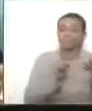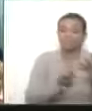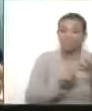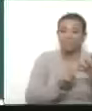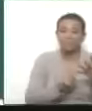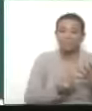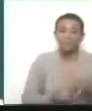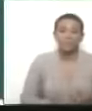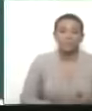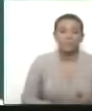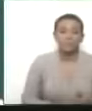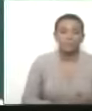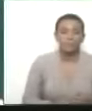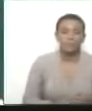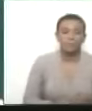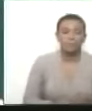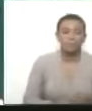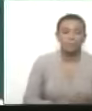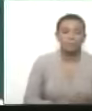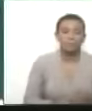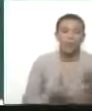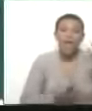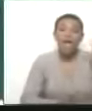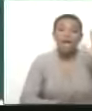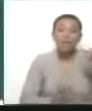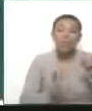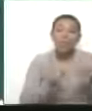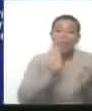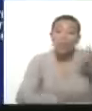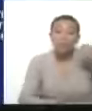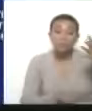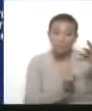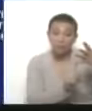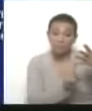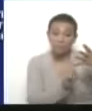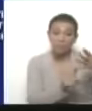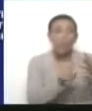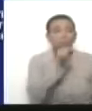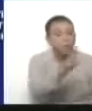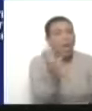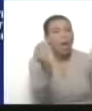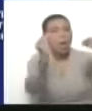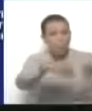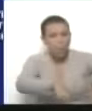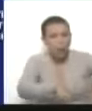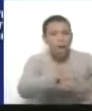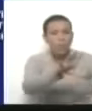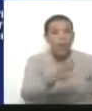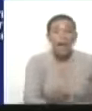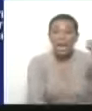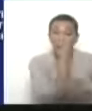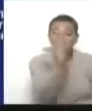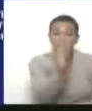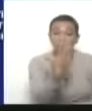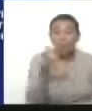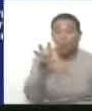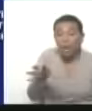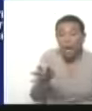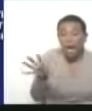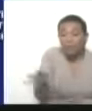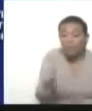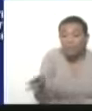crece la Hola quinta pregunta está usted de acuerdo con del estado